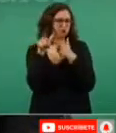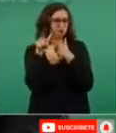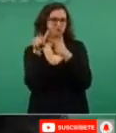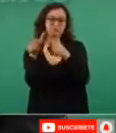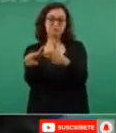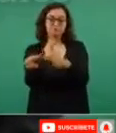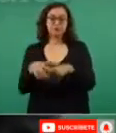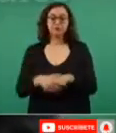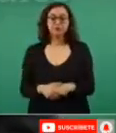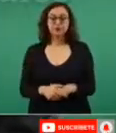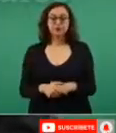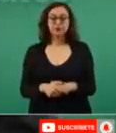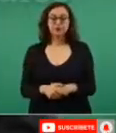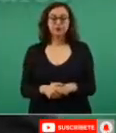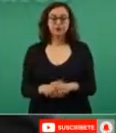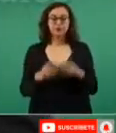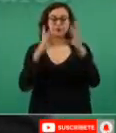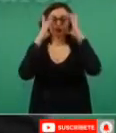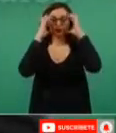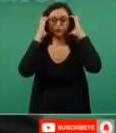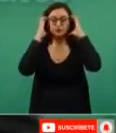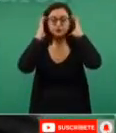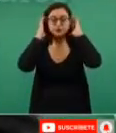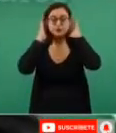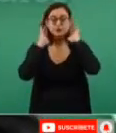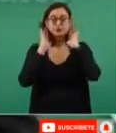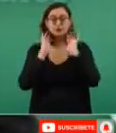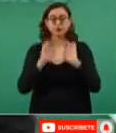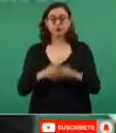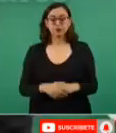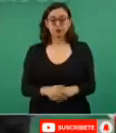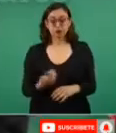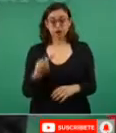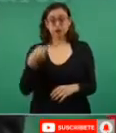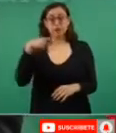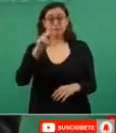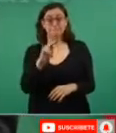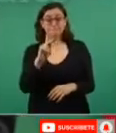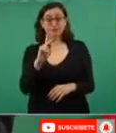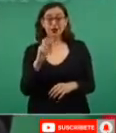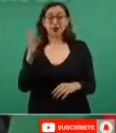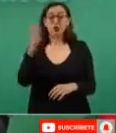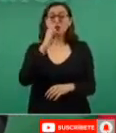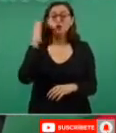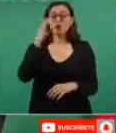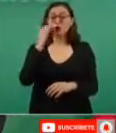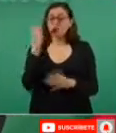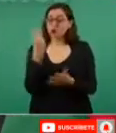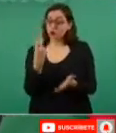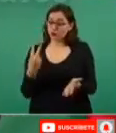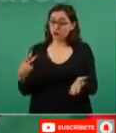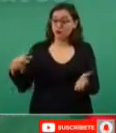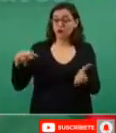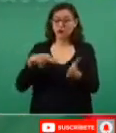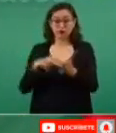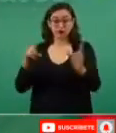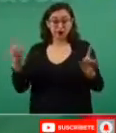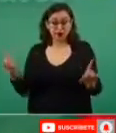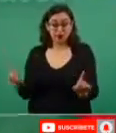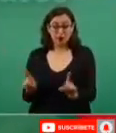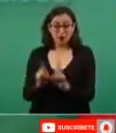Pero el reencuentro en la escuela va a ayudarnos